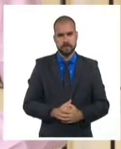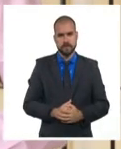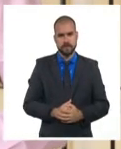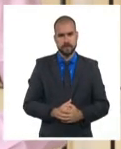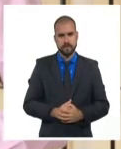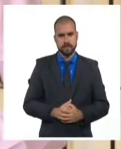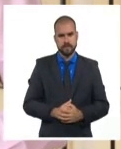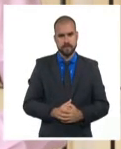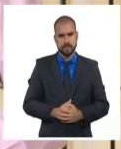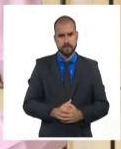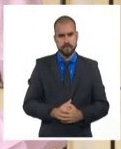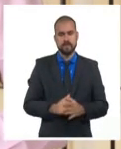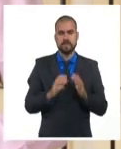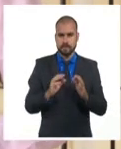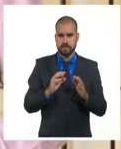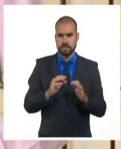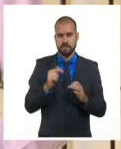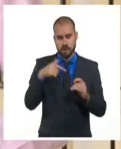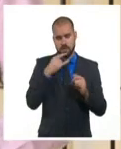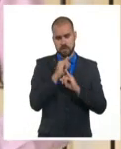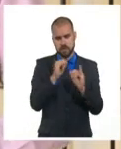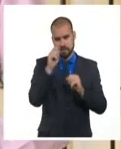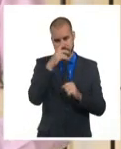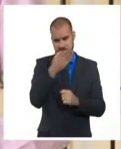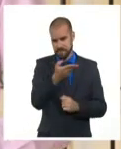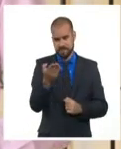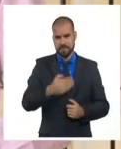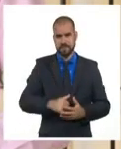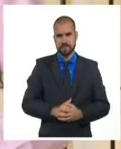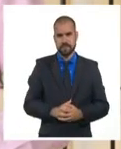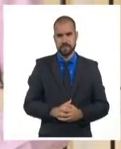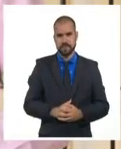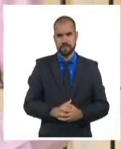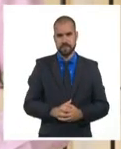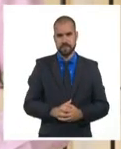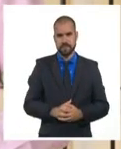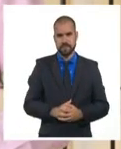Bárcena y Gianni López Brito, Sistema Informativo de la Televisión Cubana.